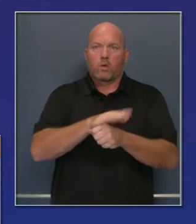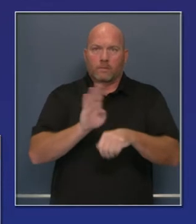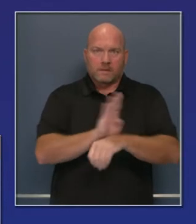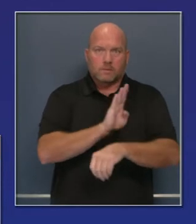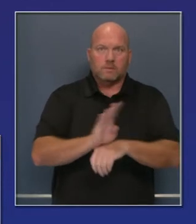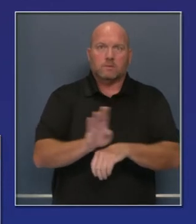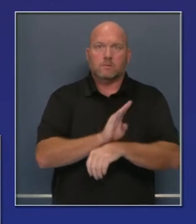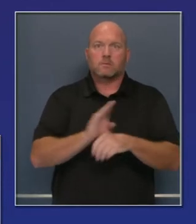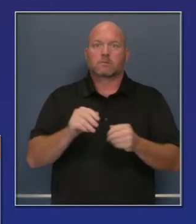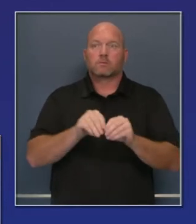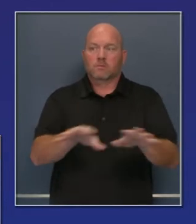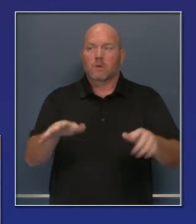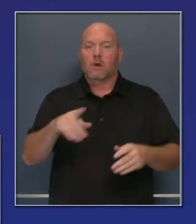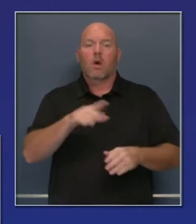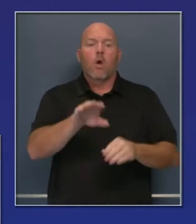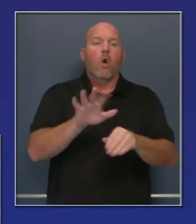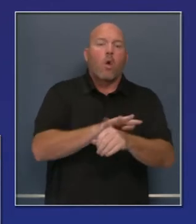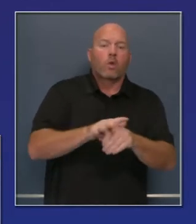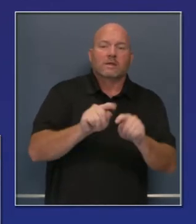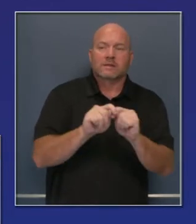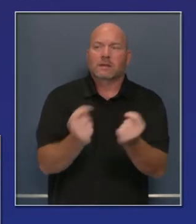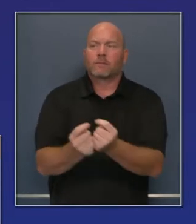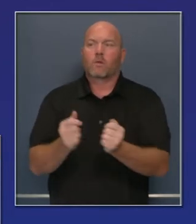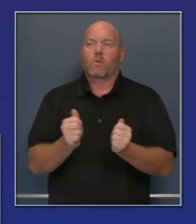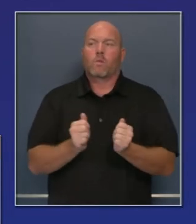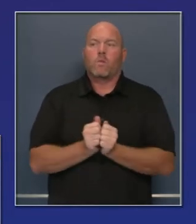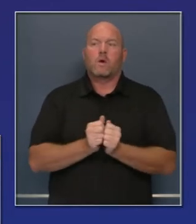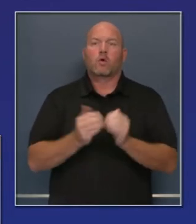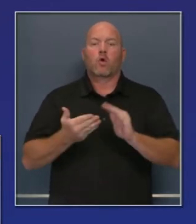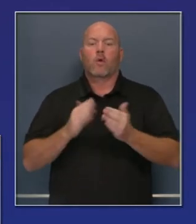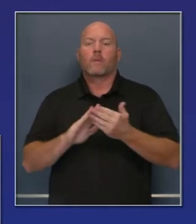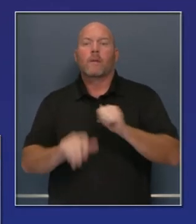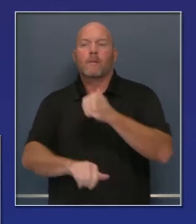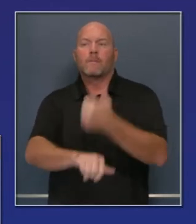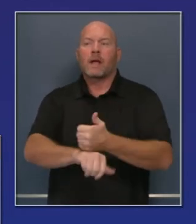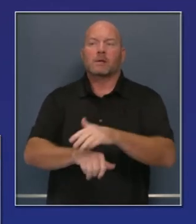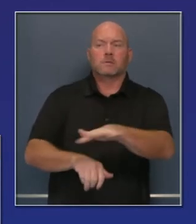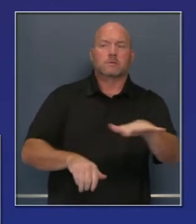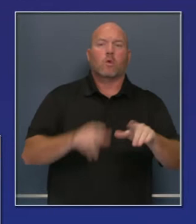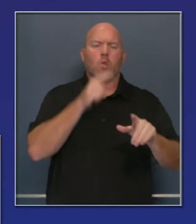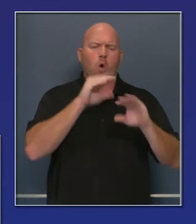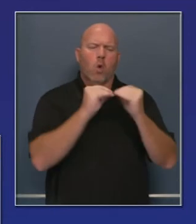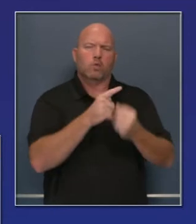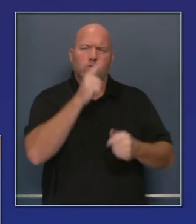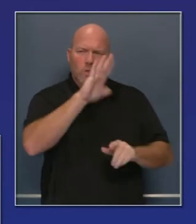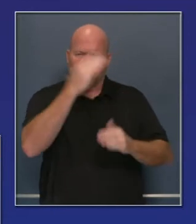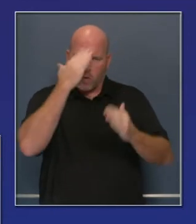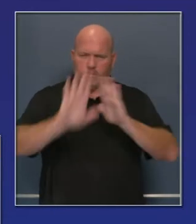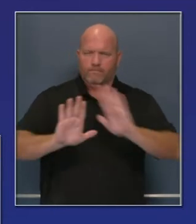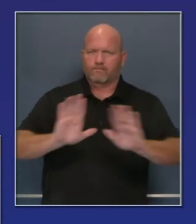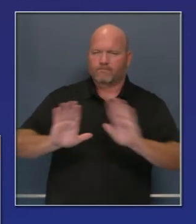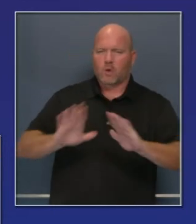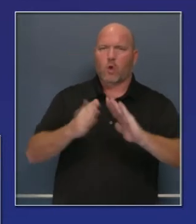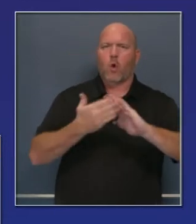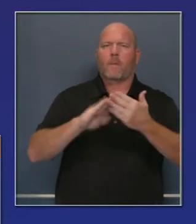desplegar equipos locales, personas en organizaciones basadas a base en las comunidades